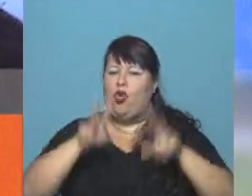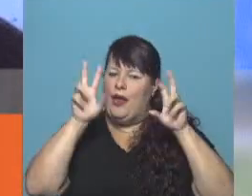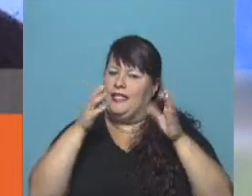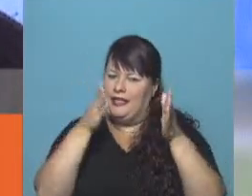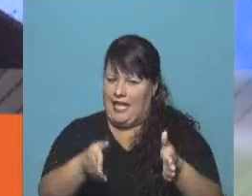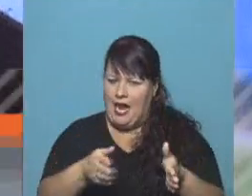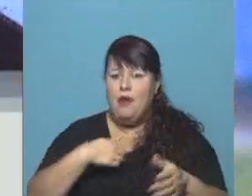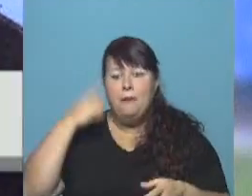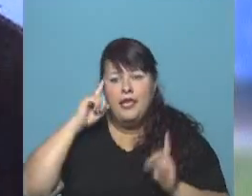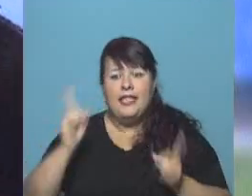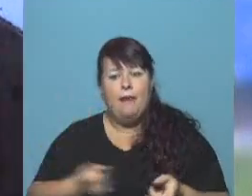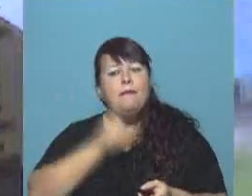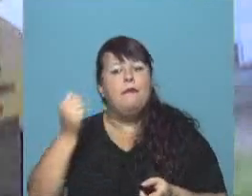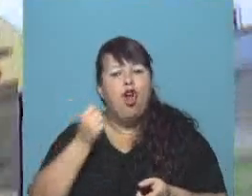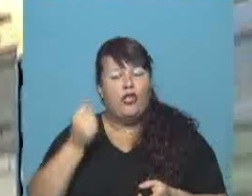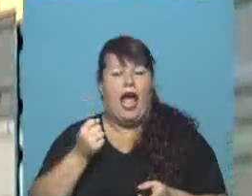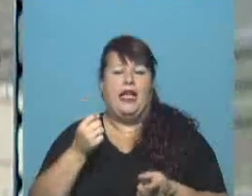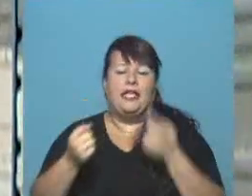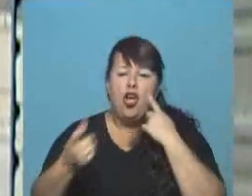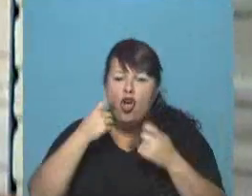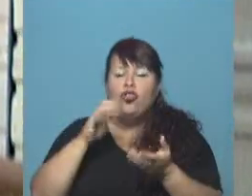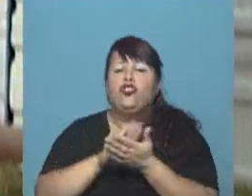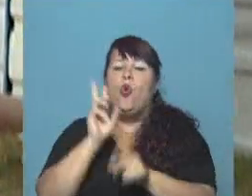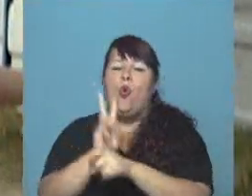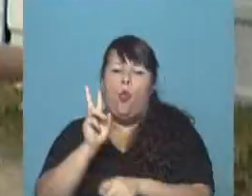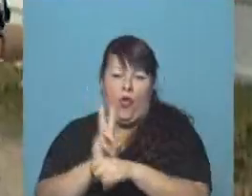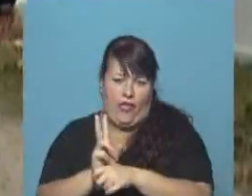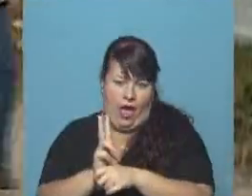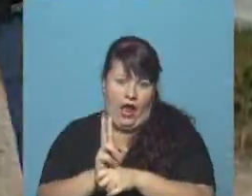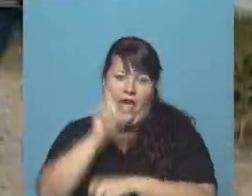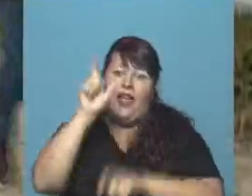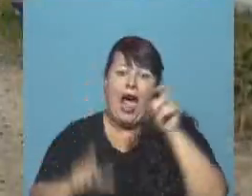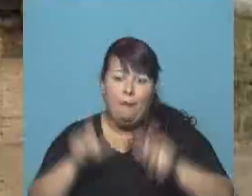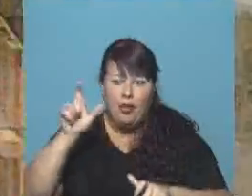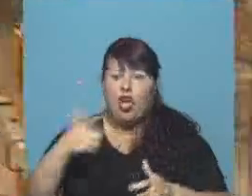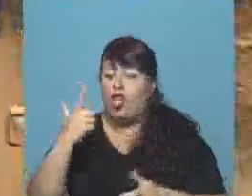dirección. Y me parece también que es fundamental que se tomen medidas en la protección de las personas